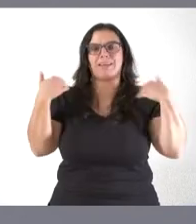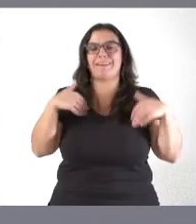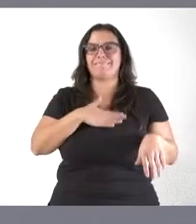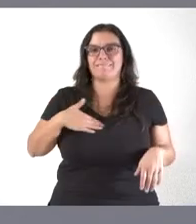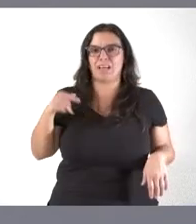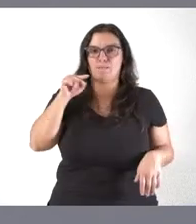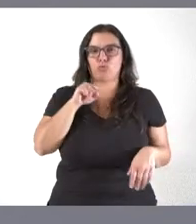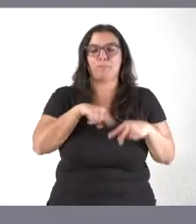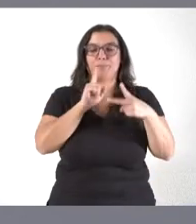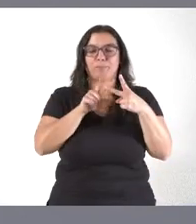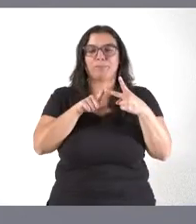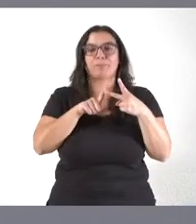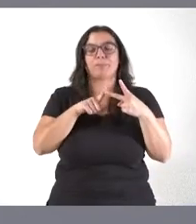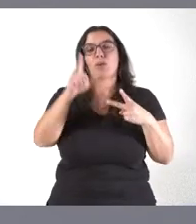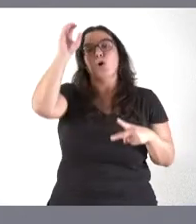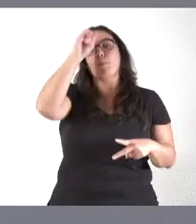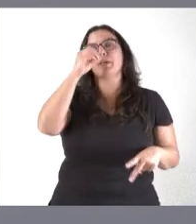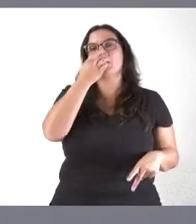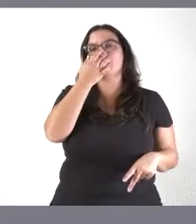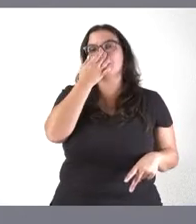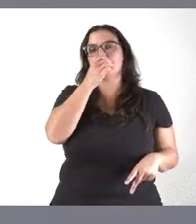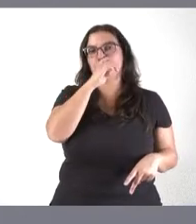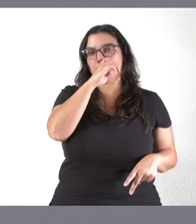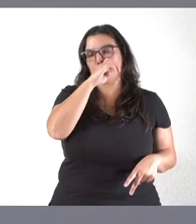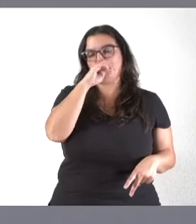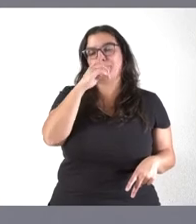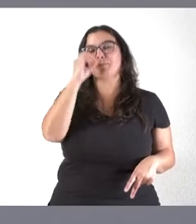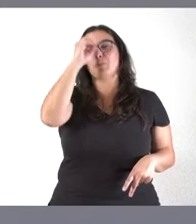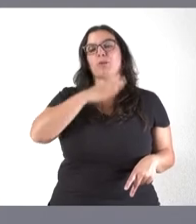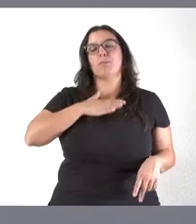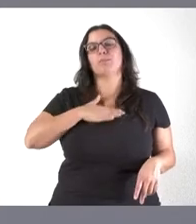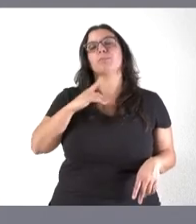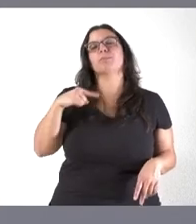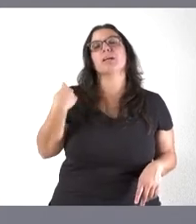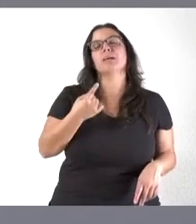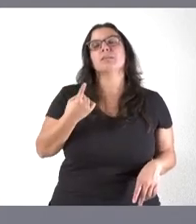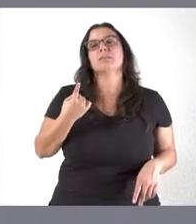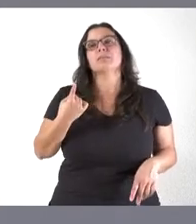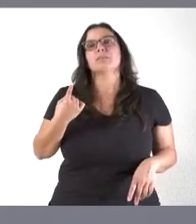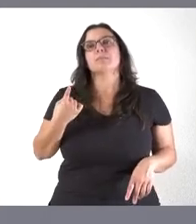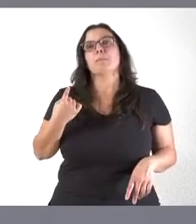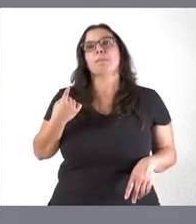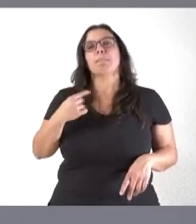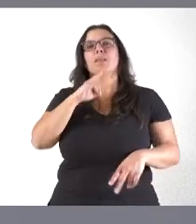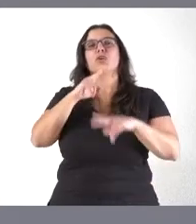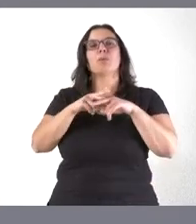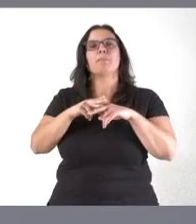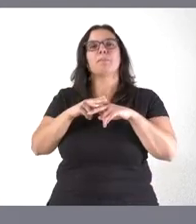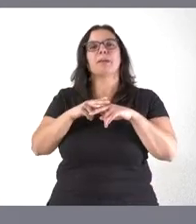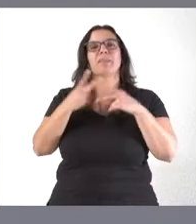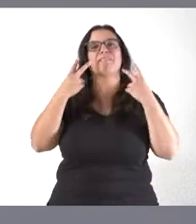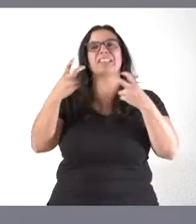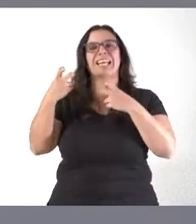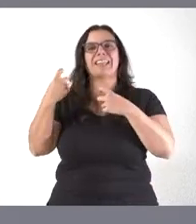lo segundo nuestra valoración respecto de esto que se ha llamado la fiscalidad diferenciada